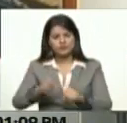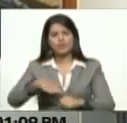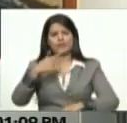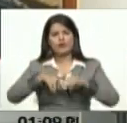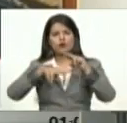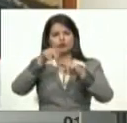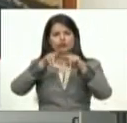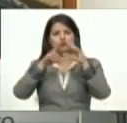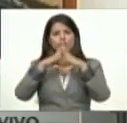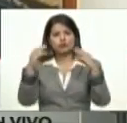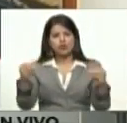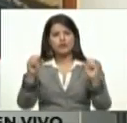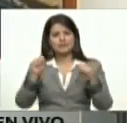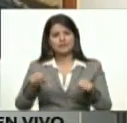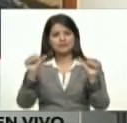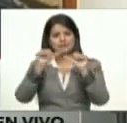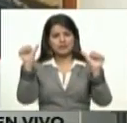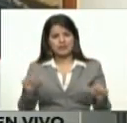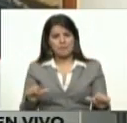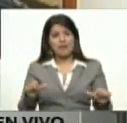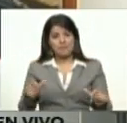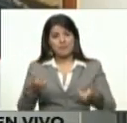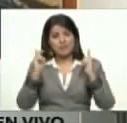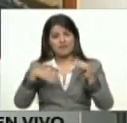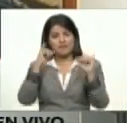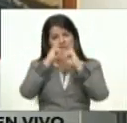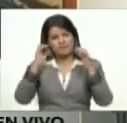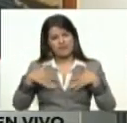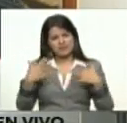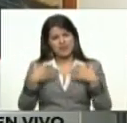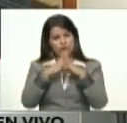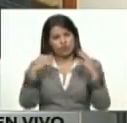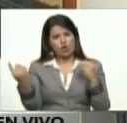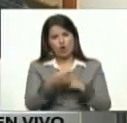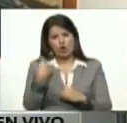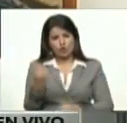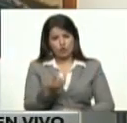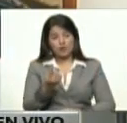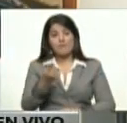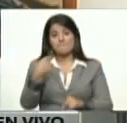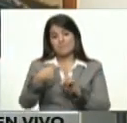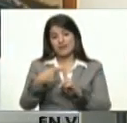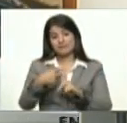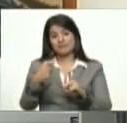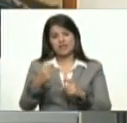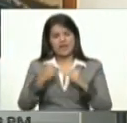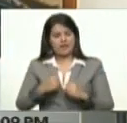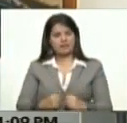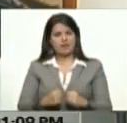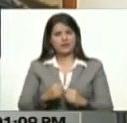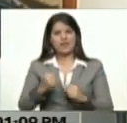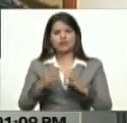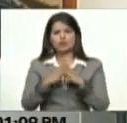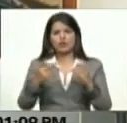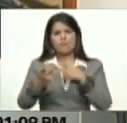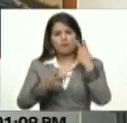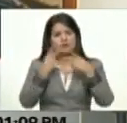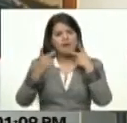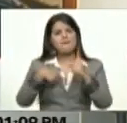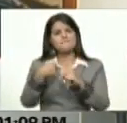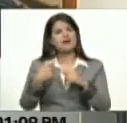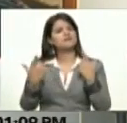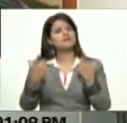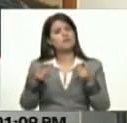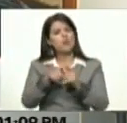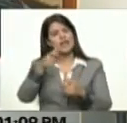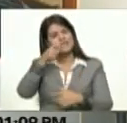construyendo aquel sistema que nos brinde la mayor suma de felicidad posible, la mayor suma de estabilidad política y la mayor suma